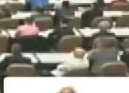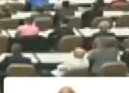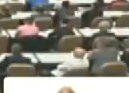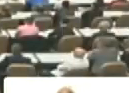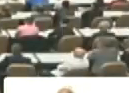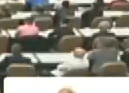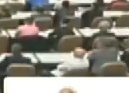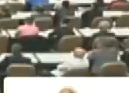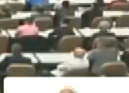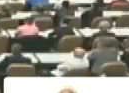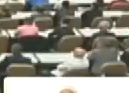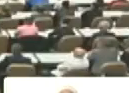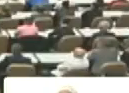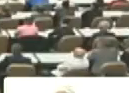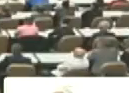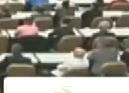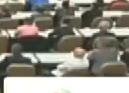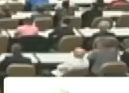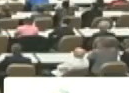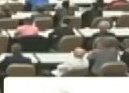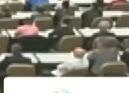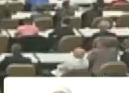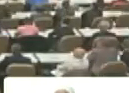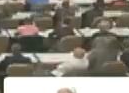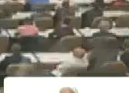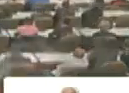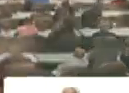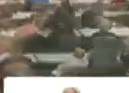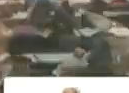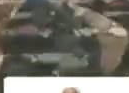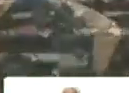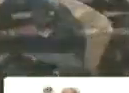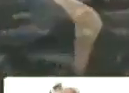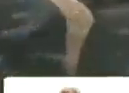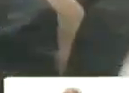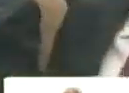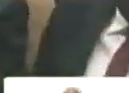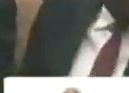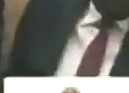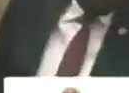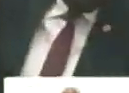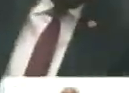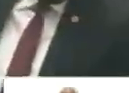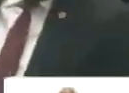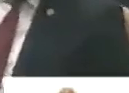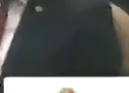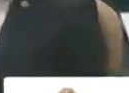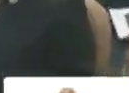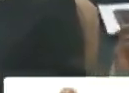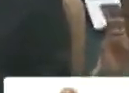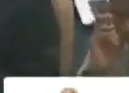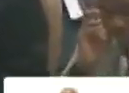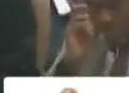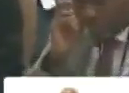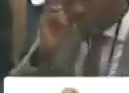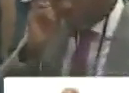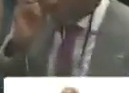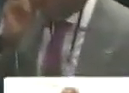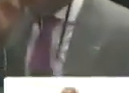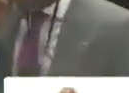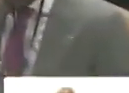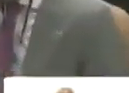González, de Granada, Dixon Mitchell, queridos compañeros jefes de delegación de